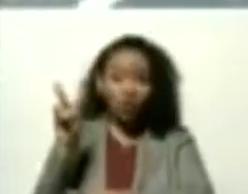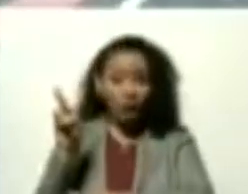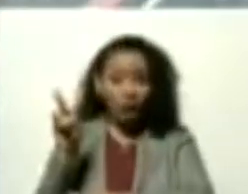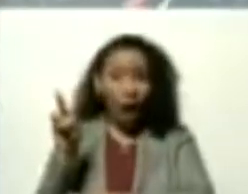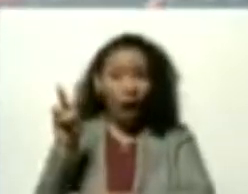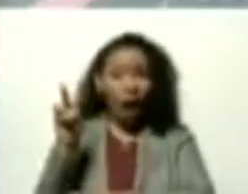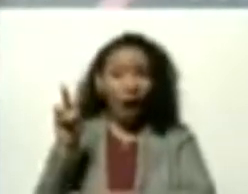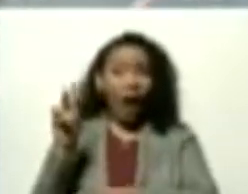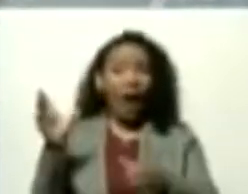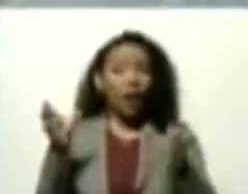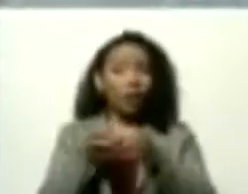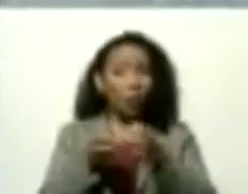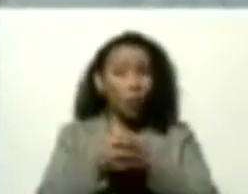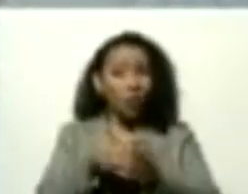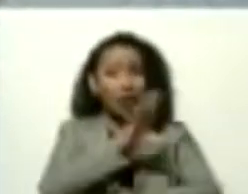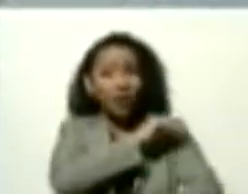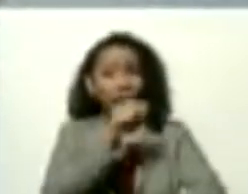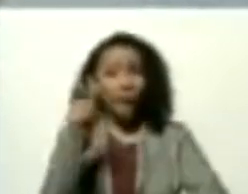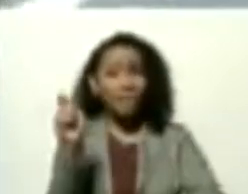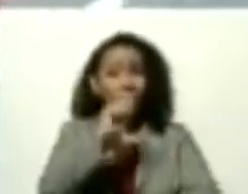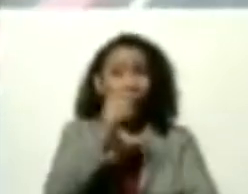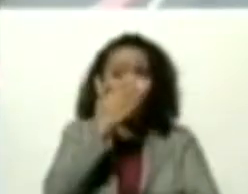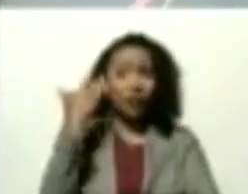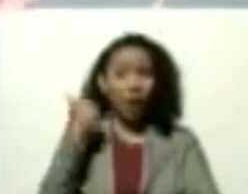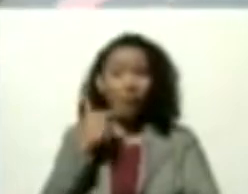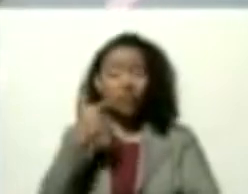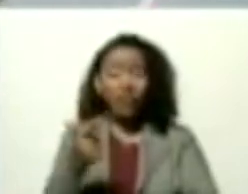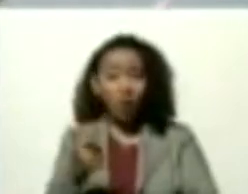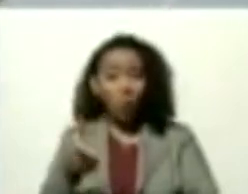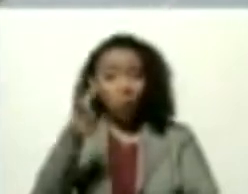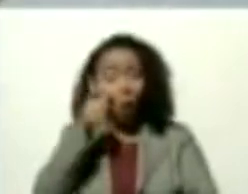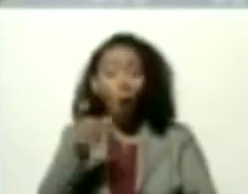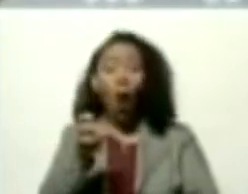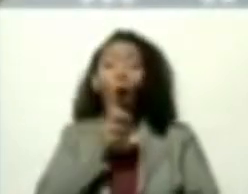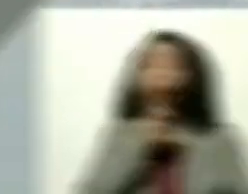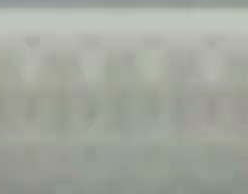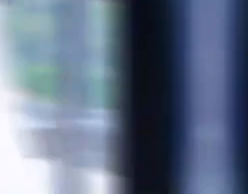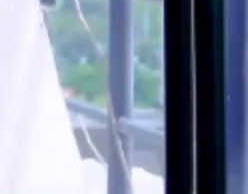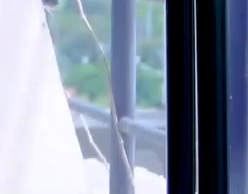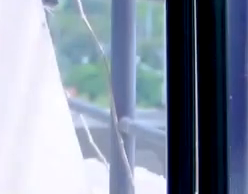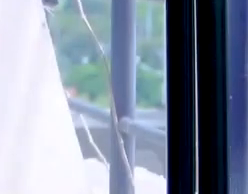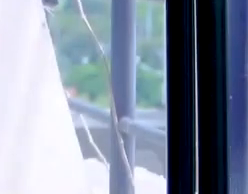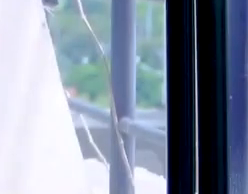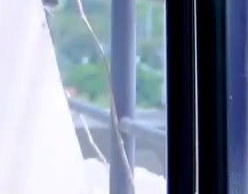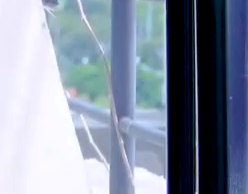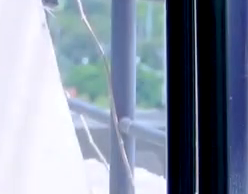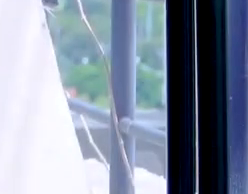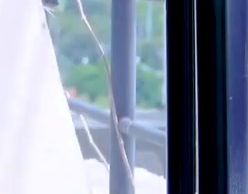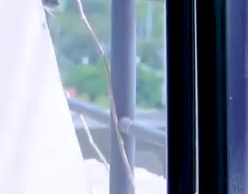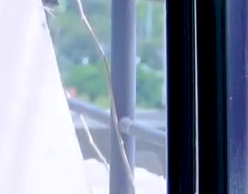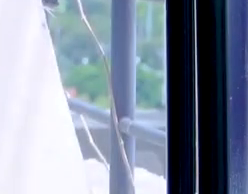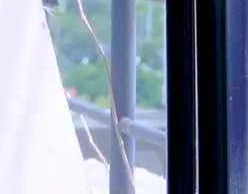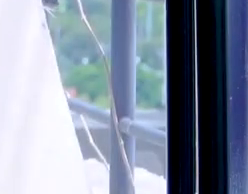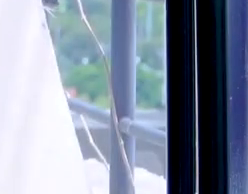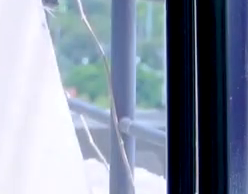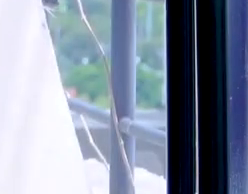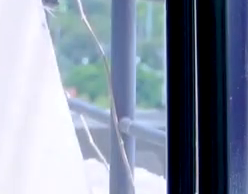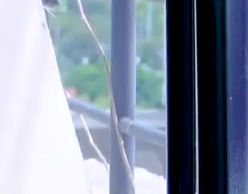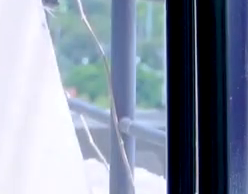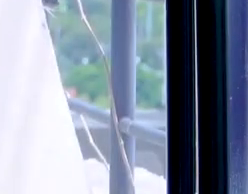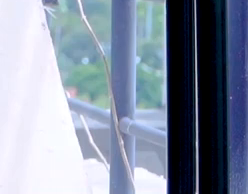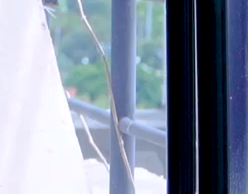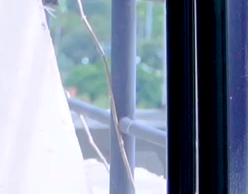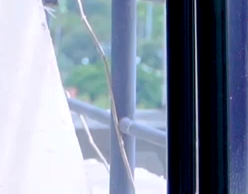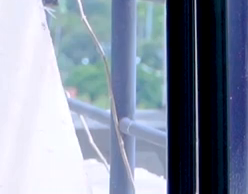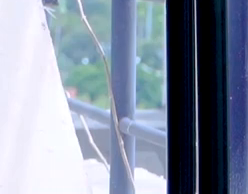junta directiva en el pasado, había dado en custodia oro de Venezuela. Rodríguez insistió que el Banco de Inglaterra